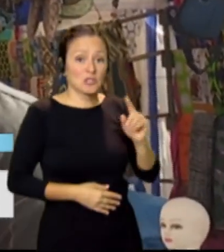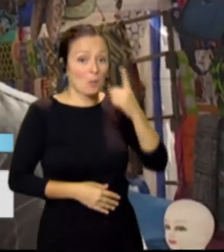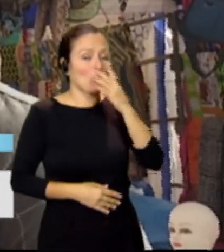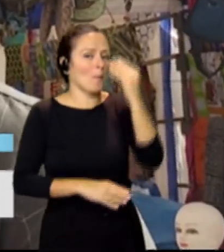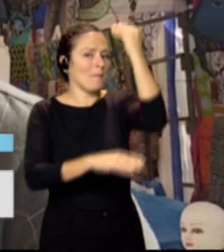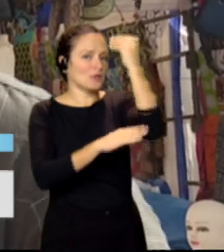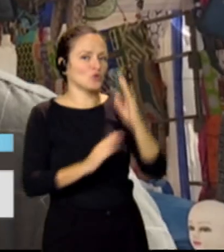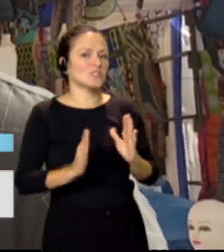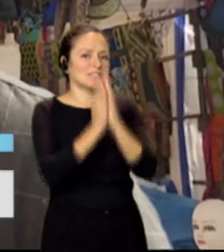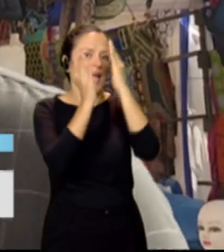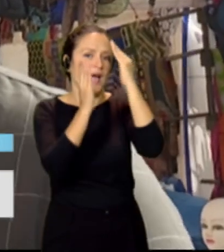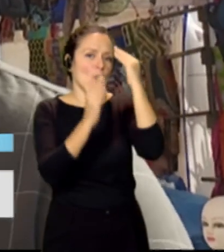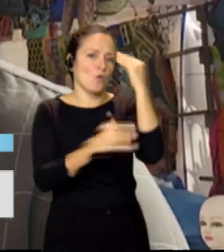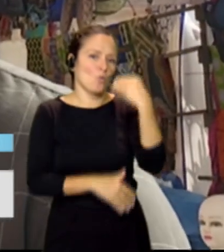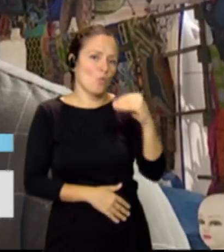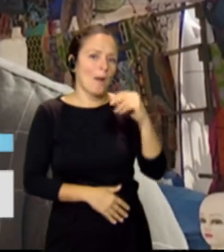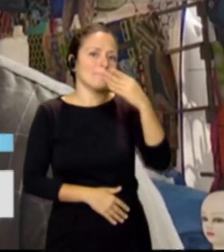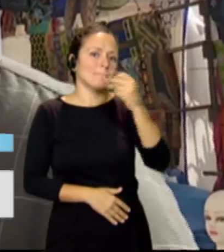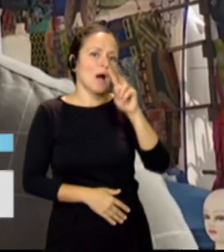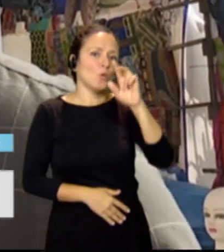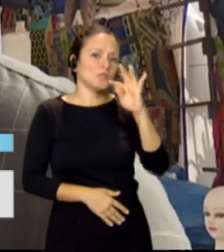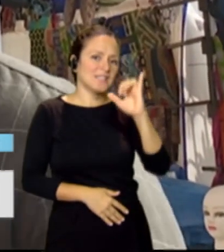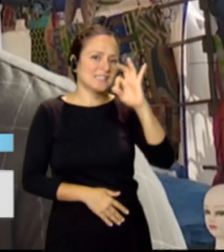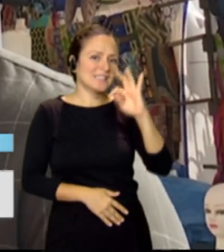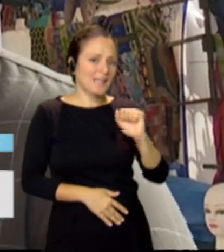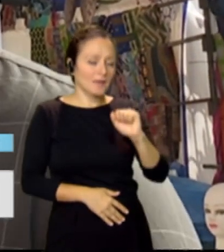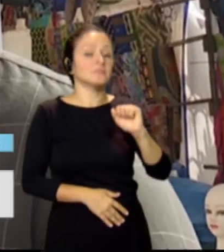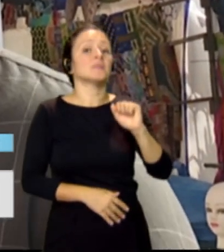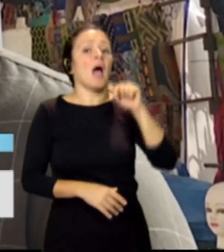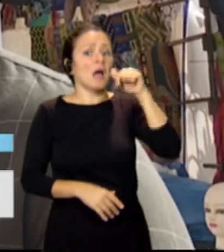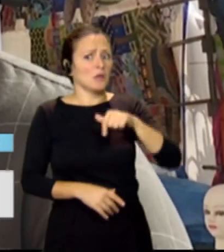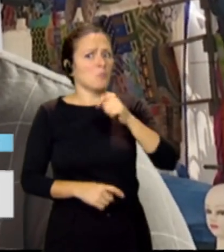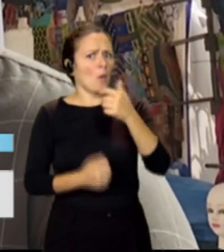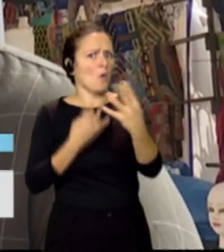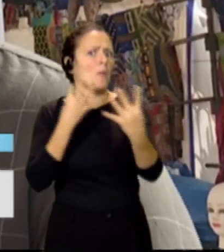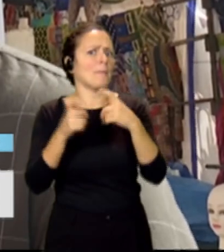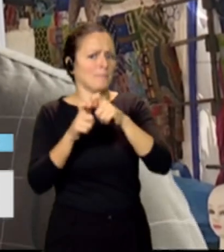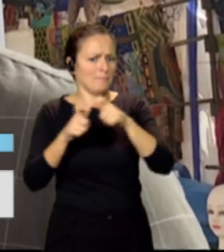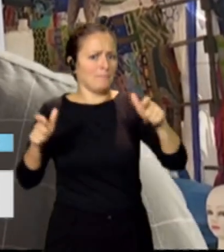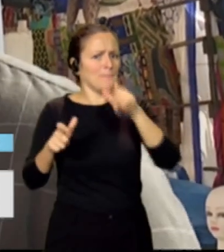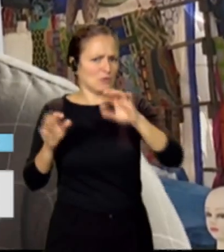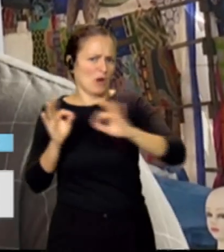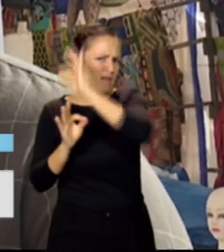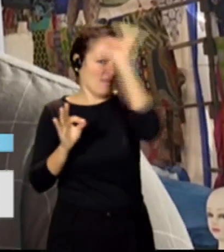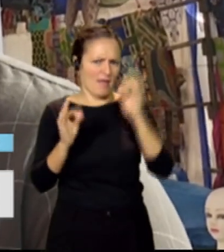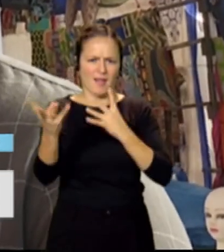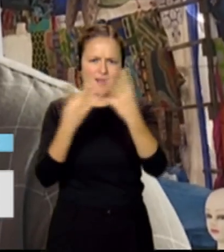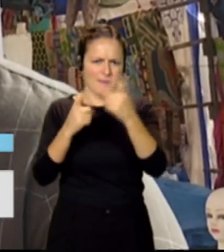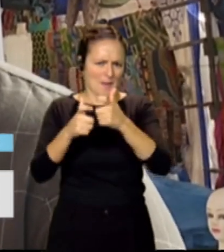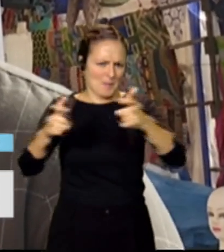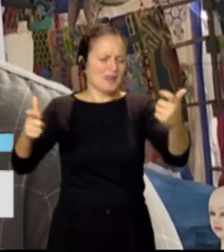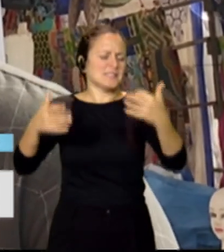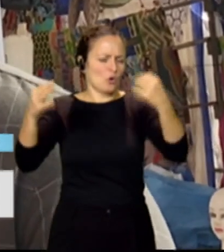San Juan Bautista y esto poco a poco va cogiendo cuerpo y por aquí pasarán miles de personas durante toda la jornada a celebrar eso, el día grande de